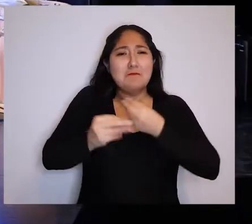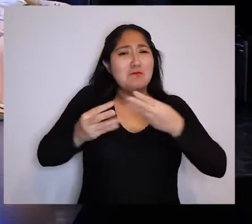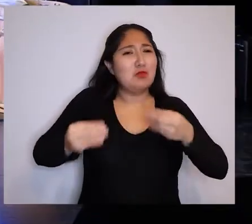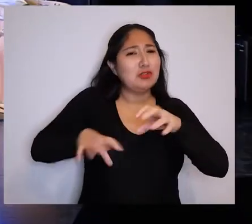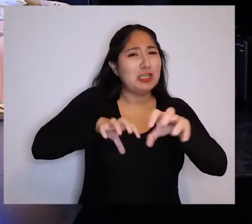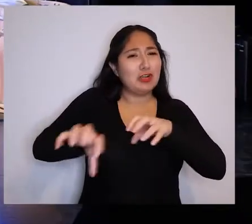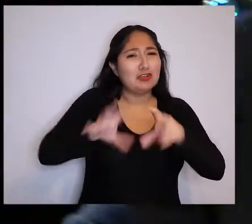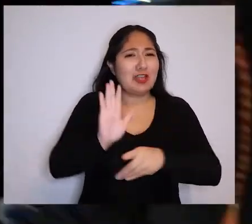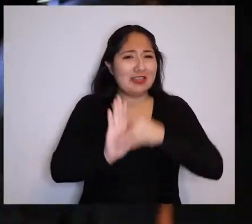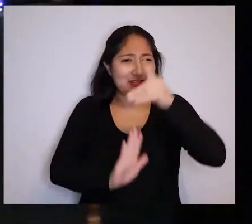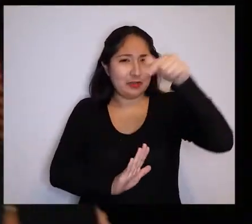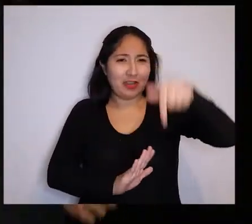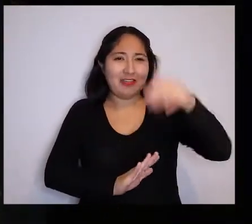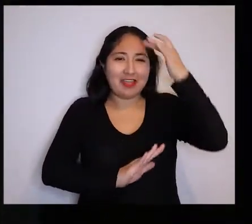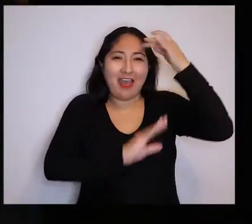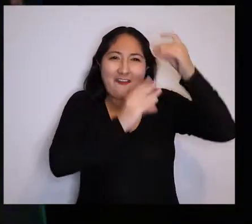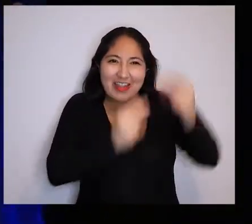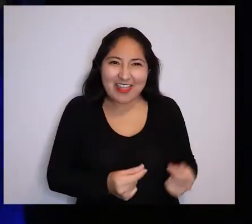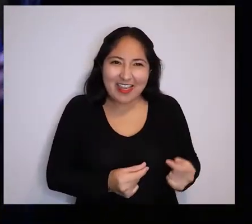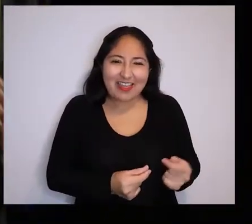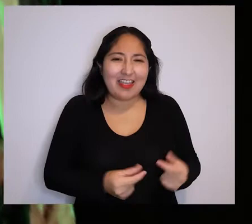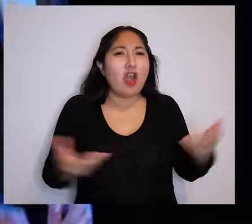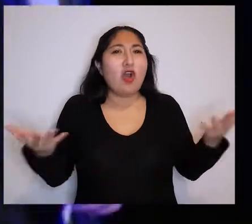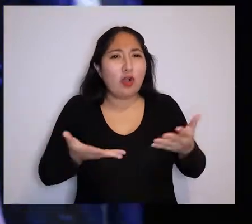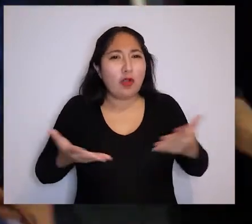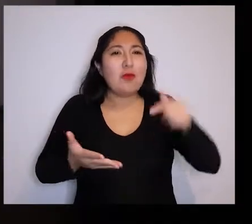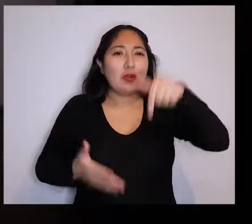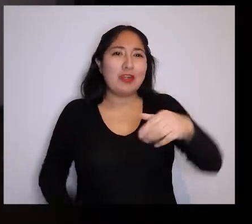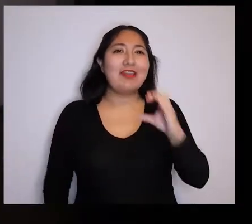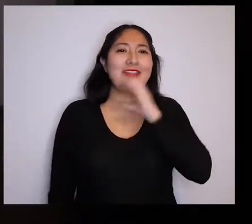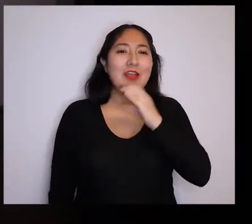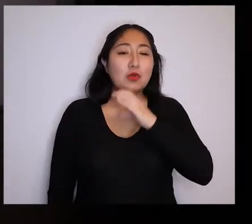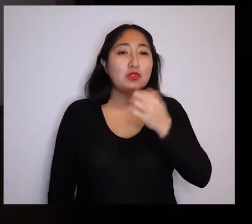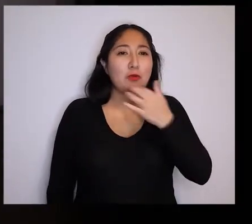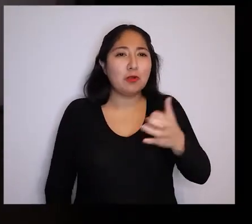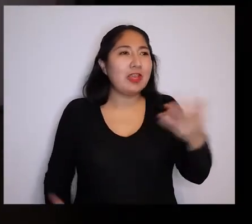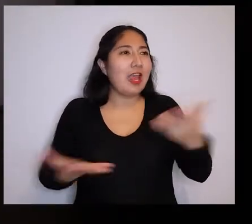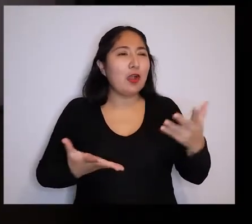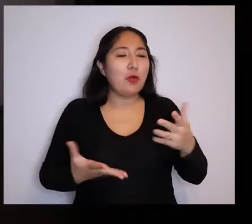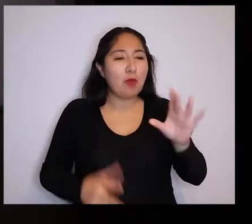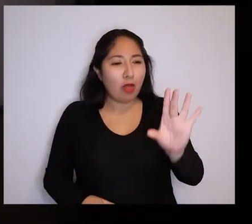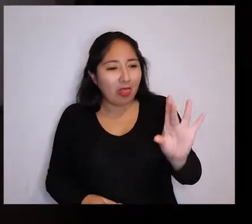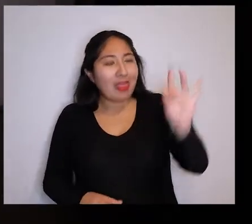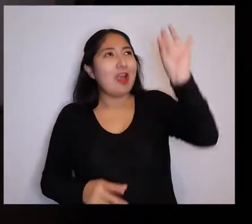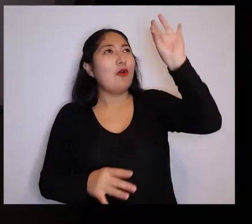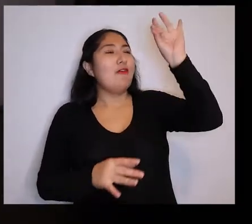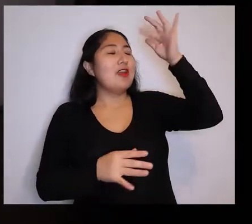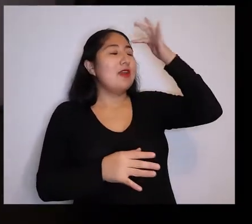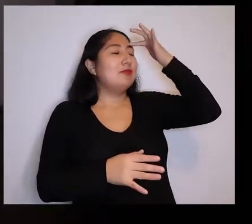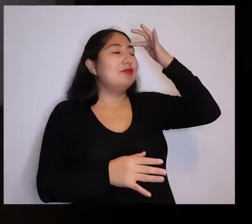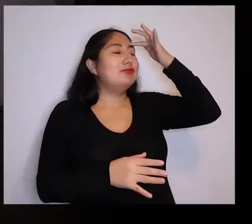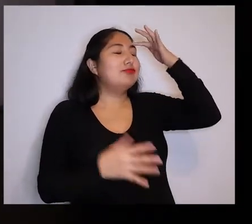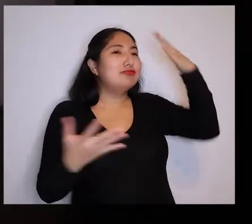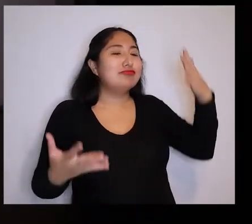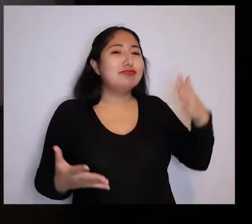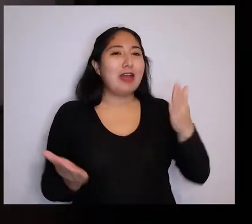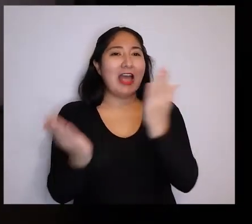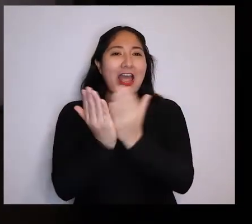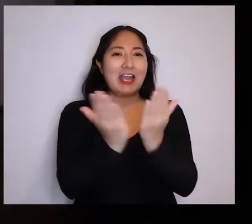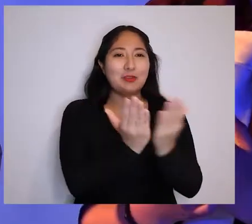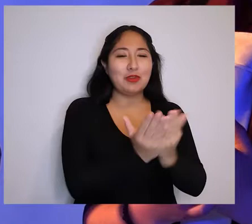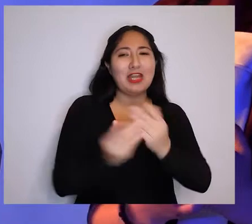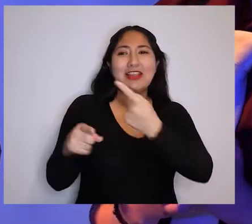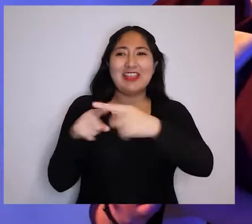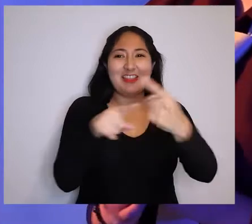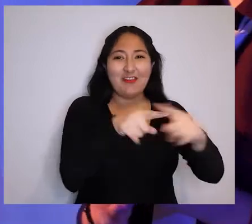Hay muchas cosas que se desarrollan estas habilidades blandas y esto se logra con estos cursos porque es un descubrir con alumnos que toman los